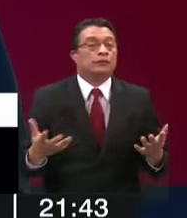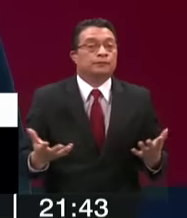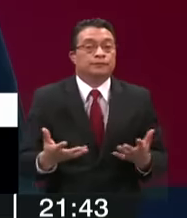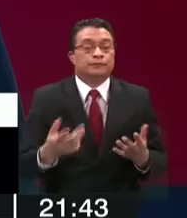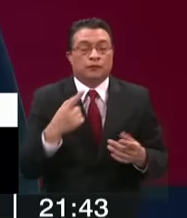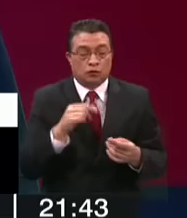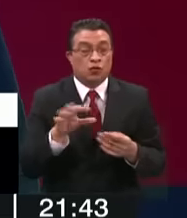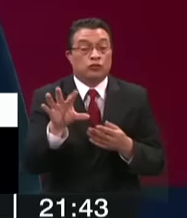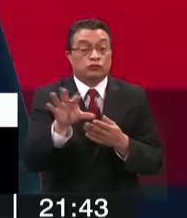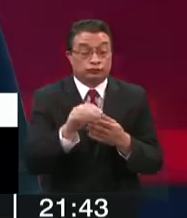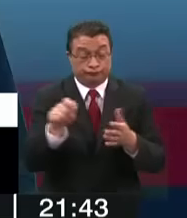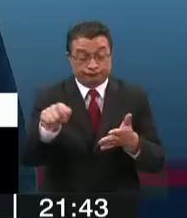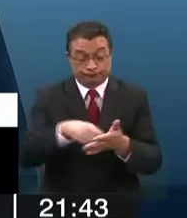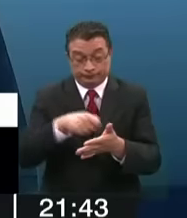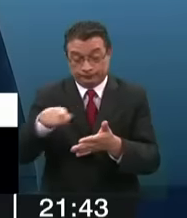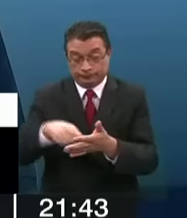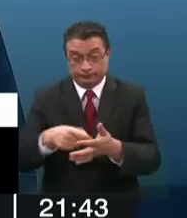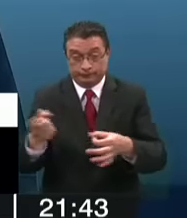que nos inscribamos